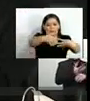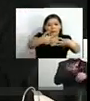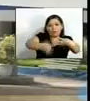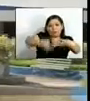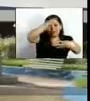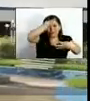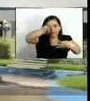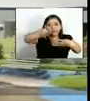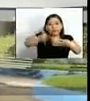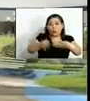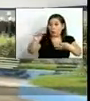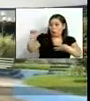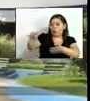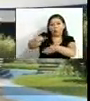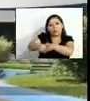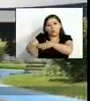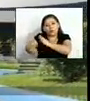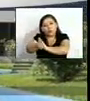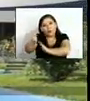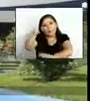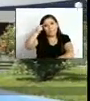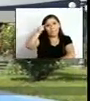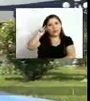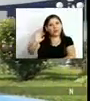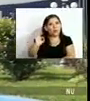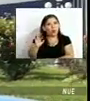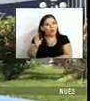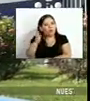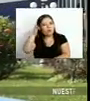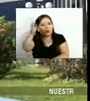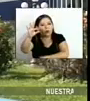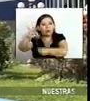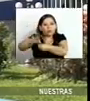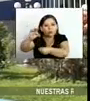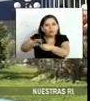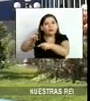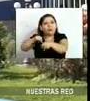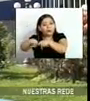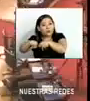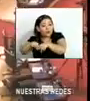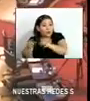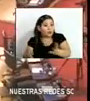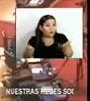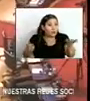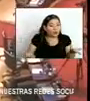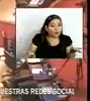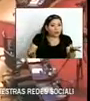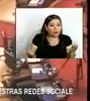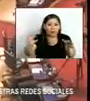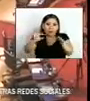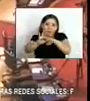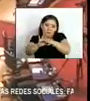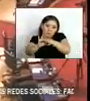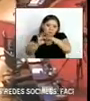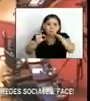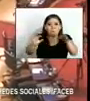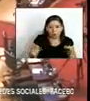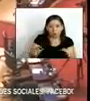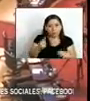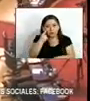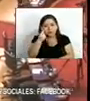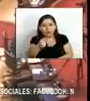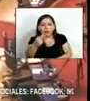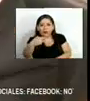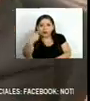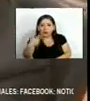y que la Asamblea está pensando más en las elecciones del próximo año. En total, desconexión con la realidad.